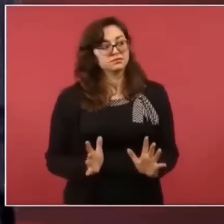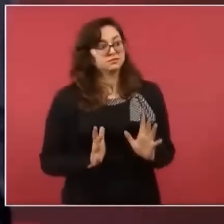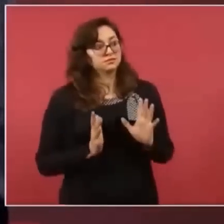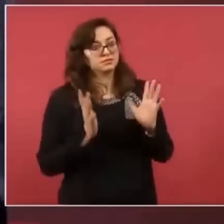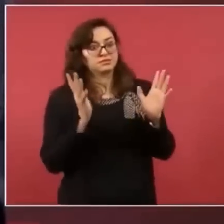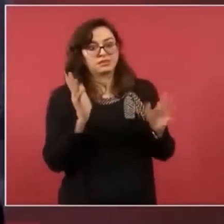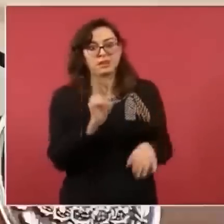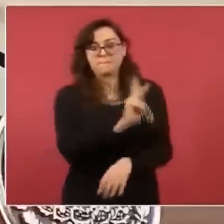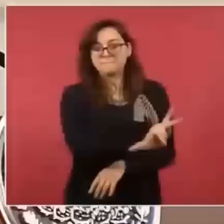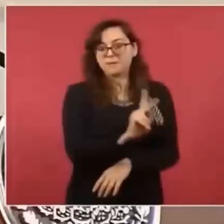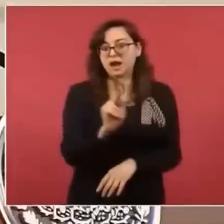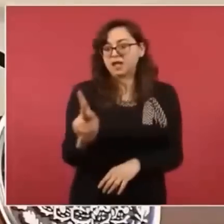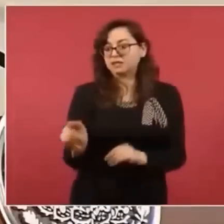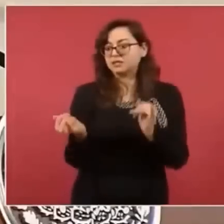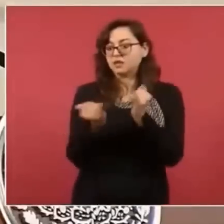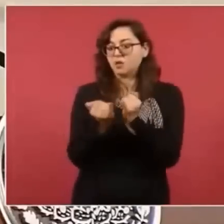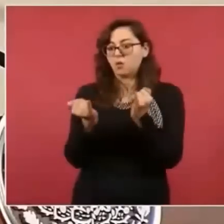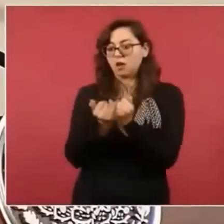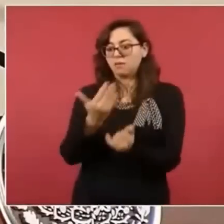irresponsable,